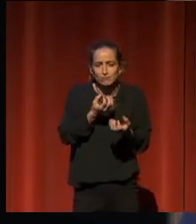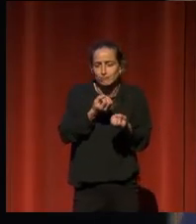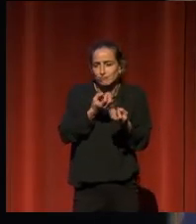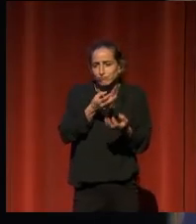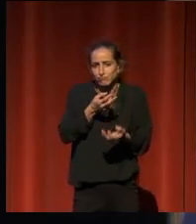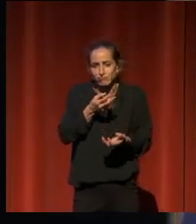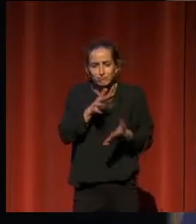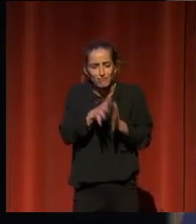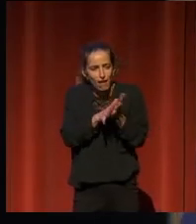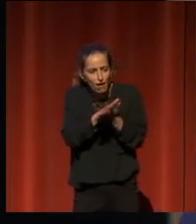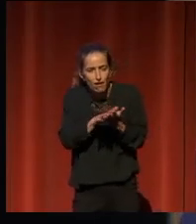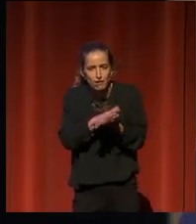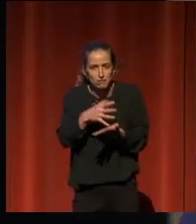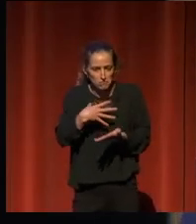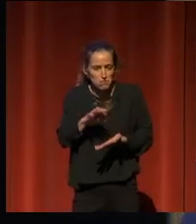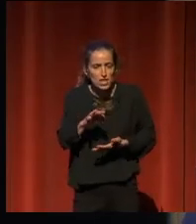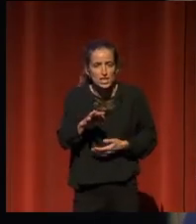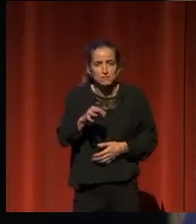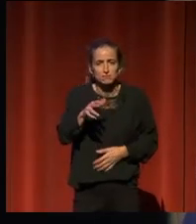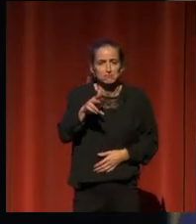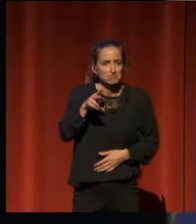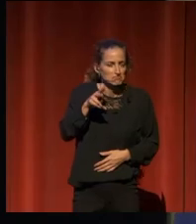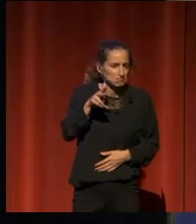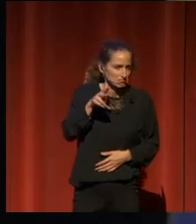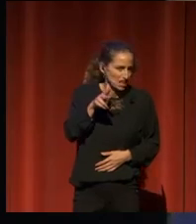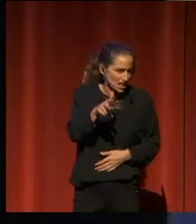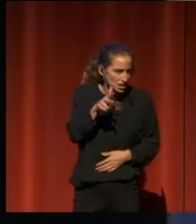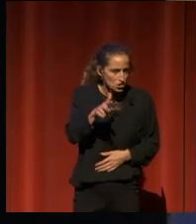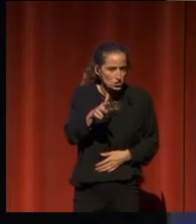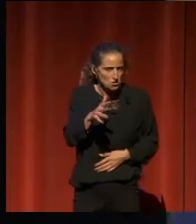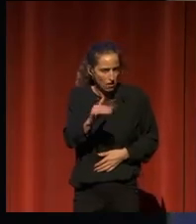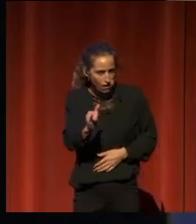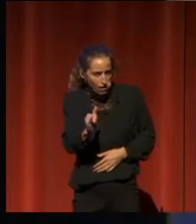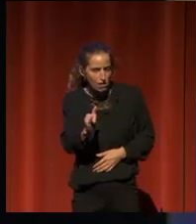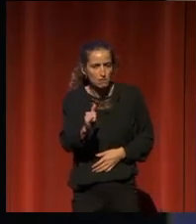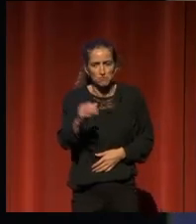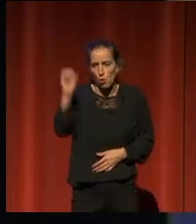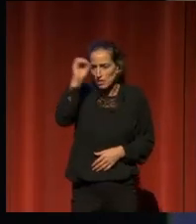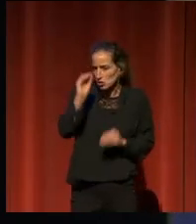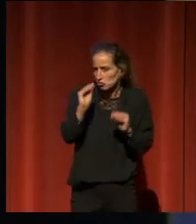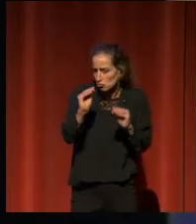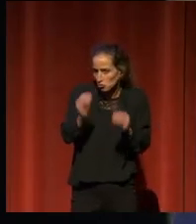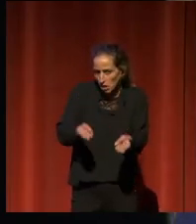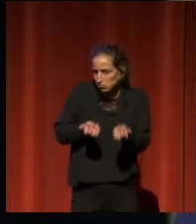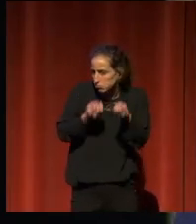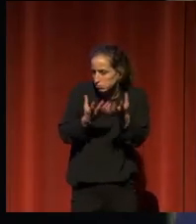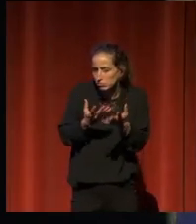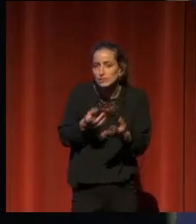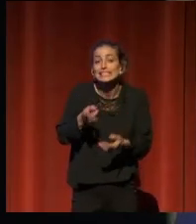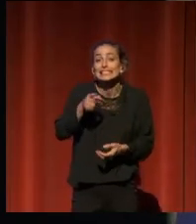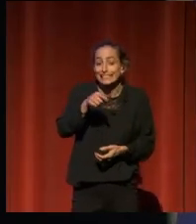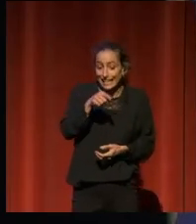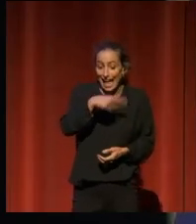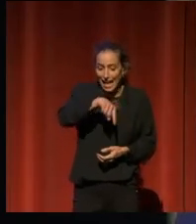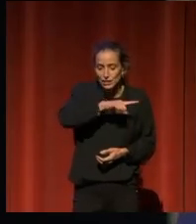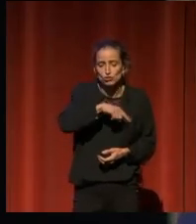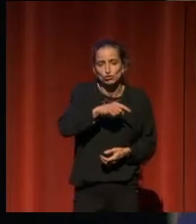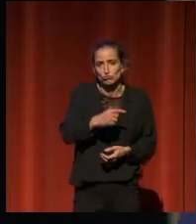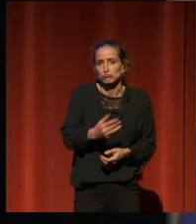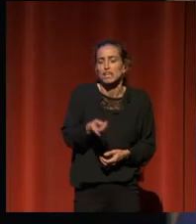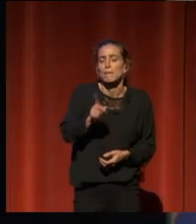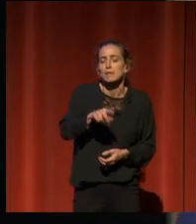a eh tener una opinión y que pueden ayudar a hacer el cambio Así que es un